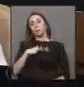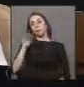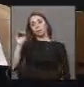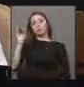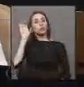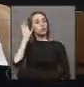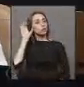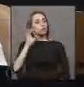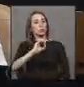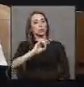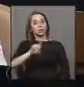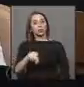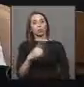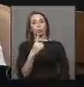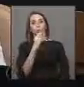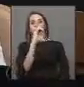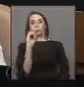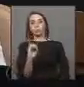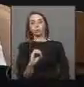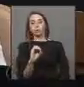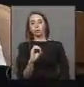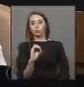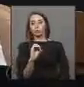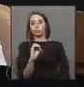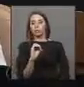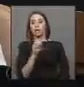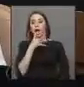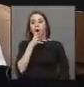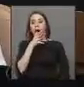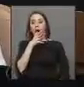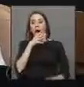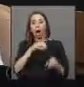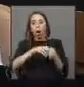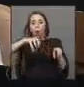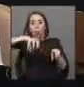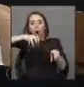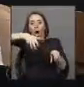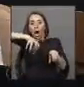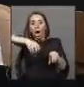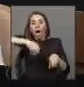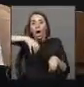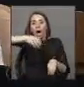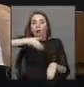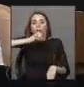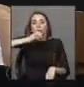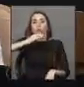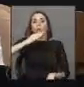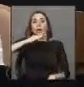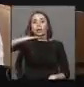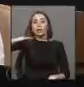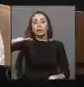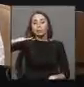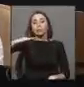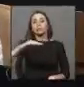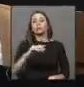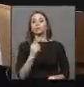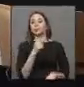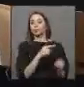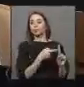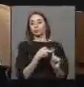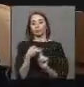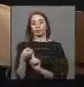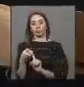un 0,1% de lo que es el agua potable rural. Y esto lo quiero además enlazar en